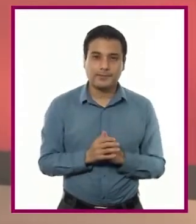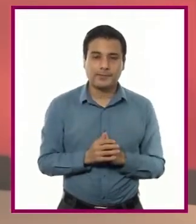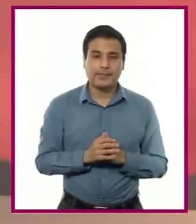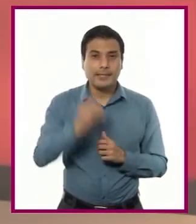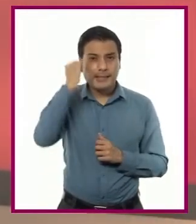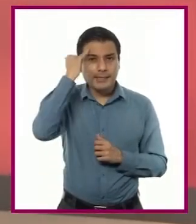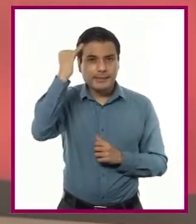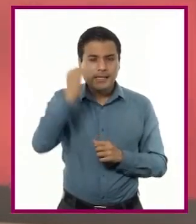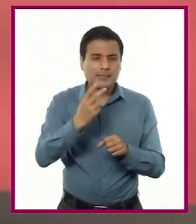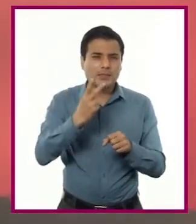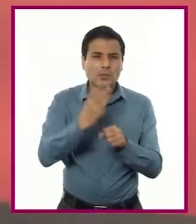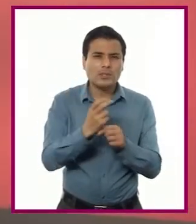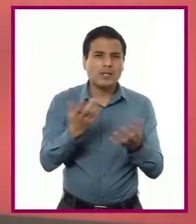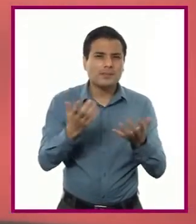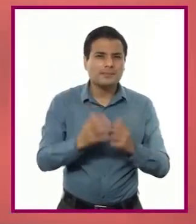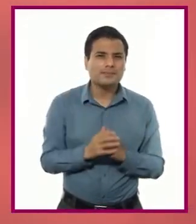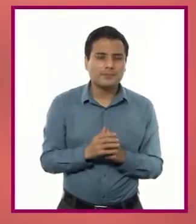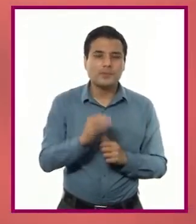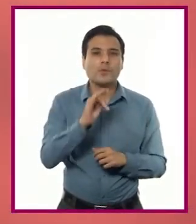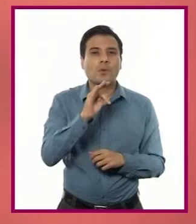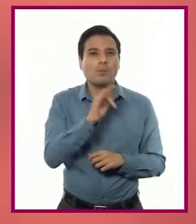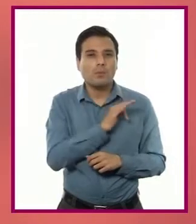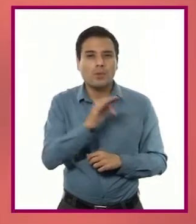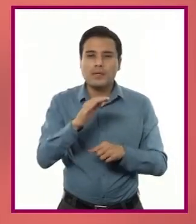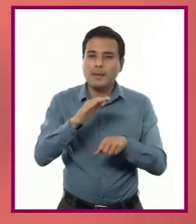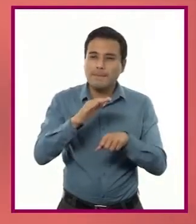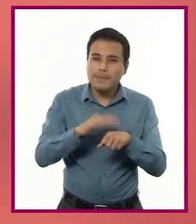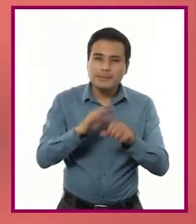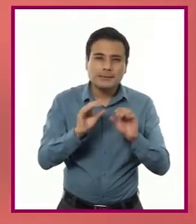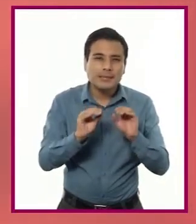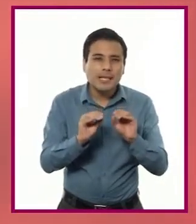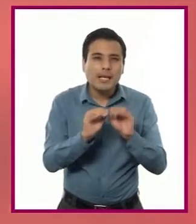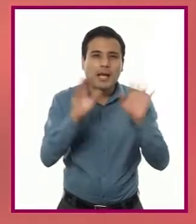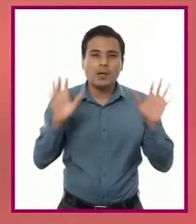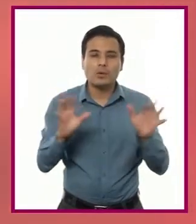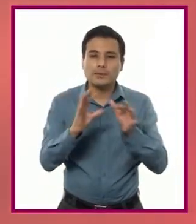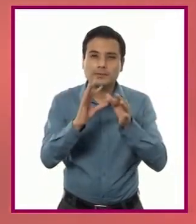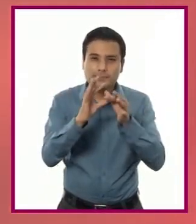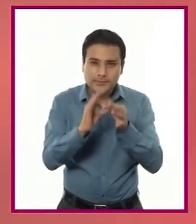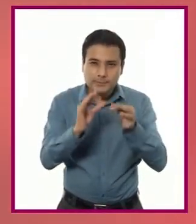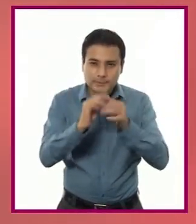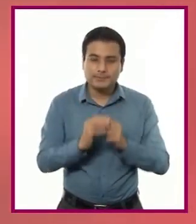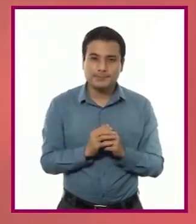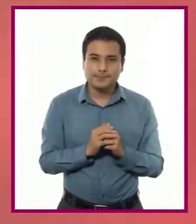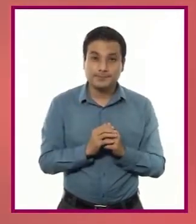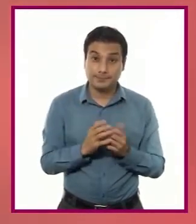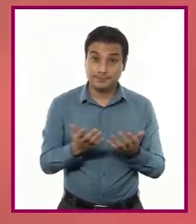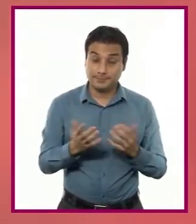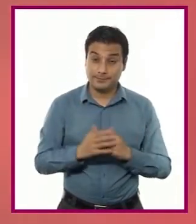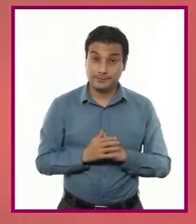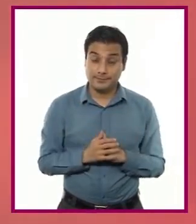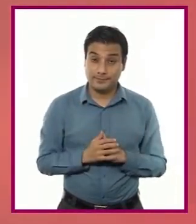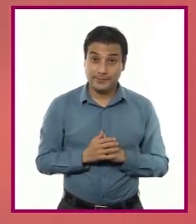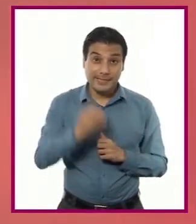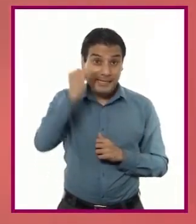ideas secundarias, el autor hace más entendible y claro su texto para el lector, de tal manera que la idea principal